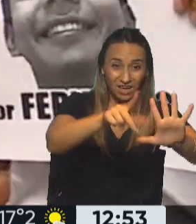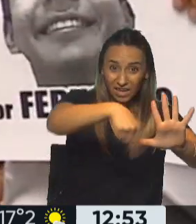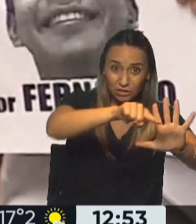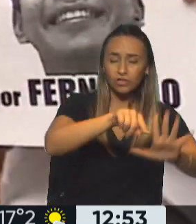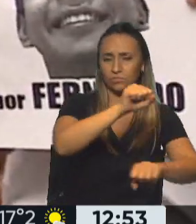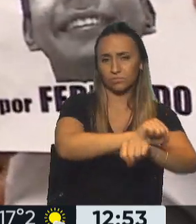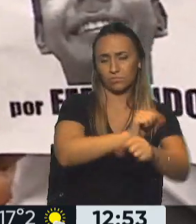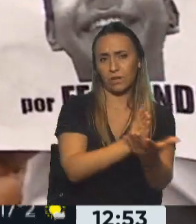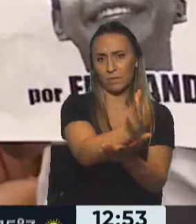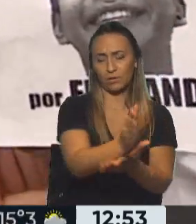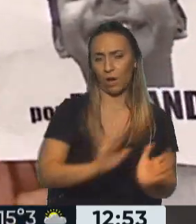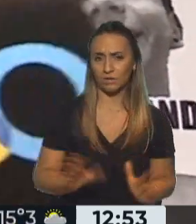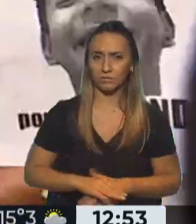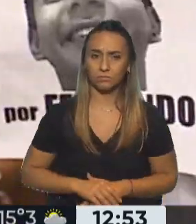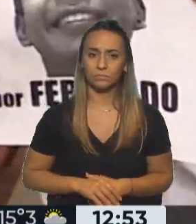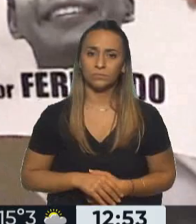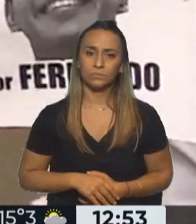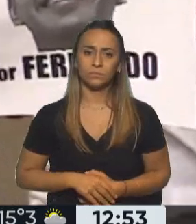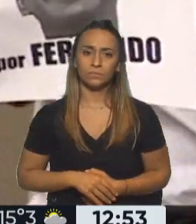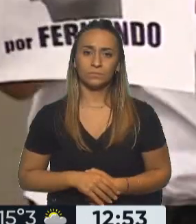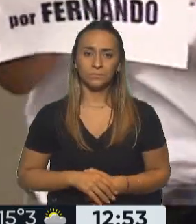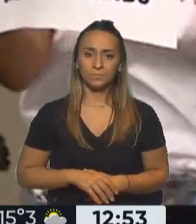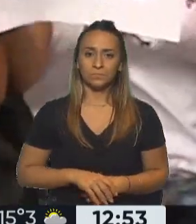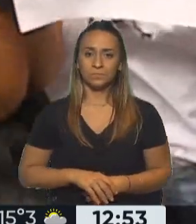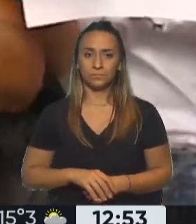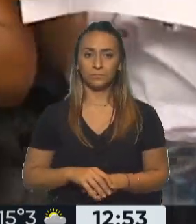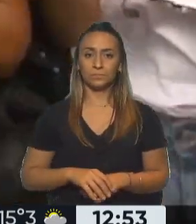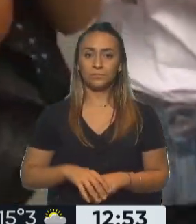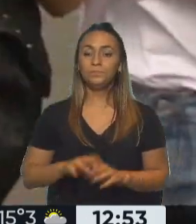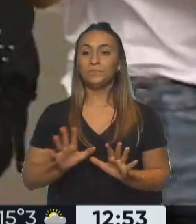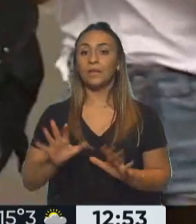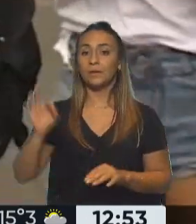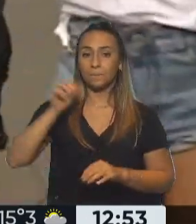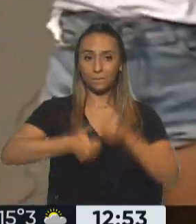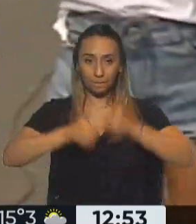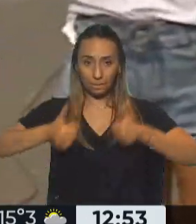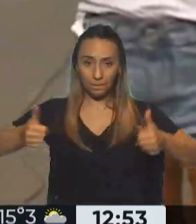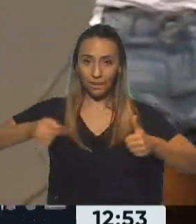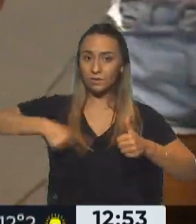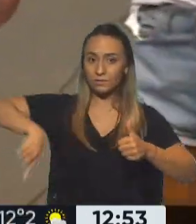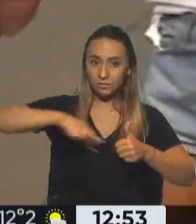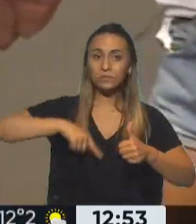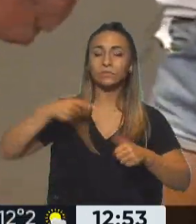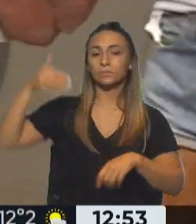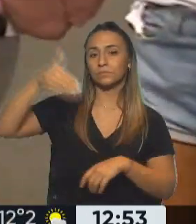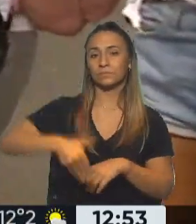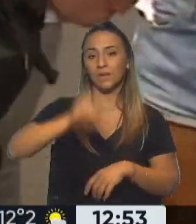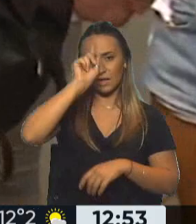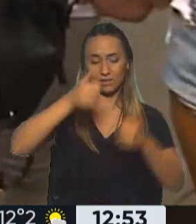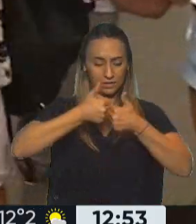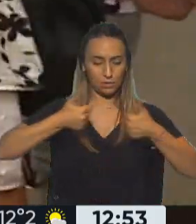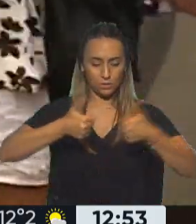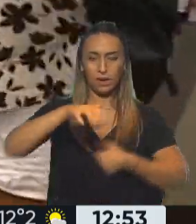perpetua. Gracias. Estos son los testimonios que están llegando aquí a Dolores, al Tribunal de Dolores,